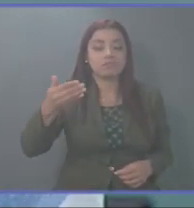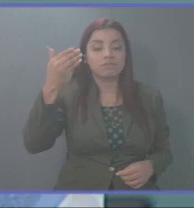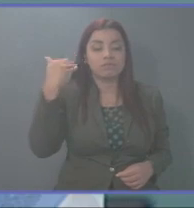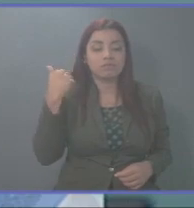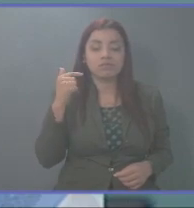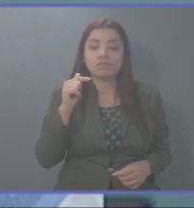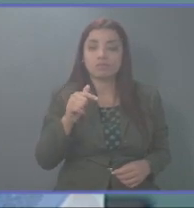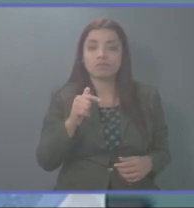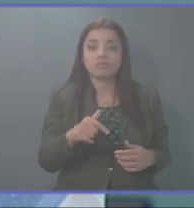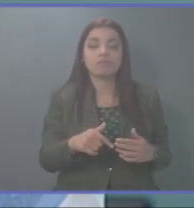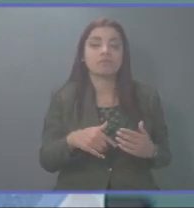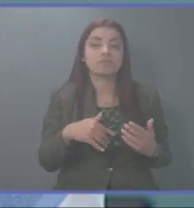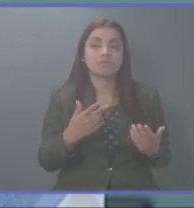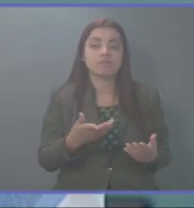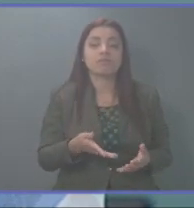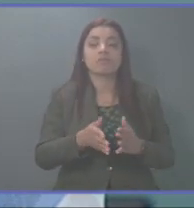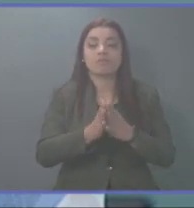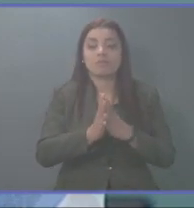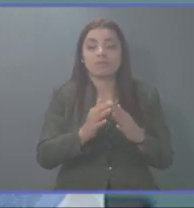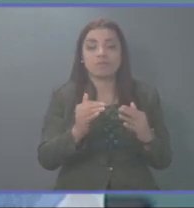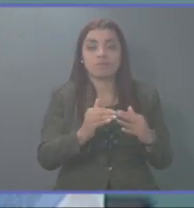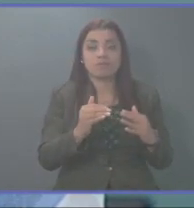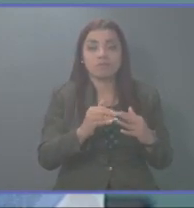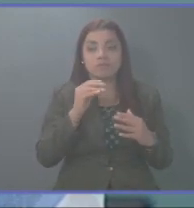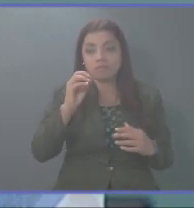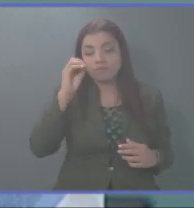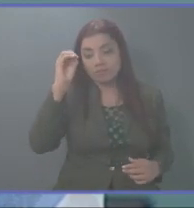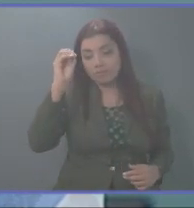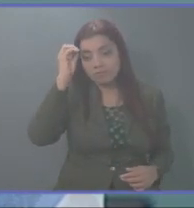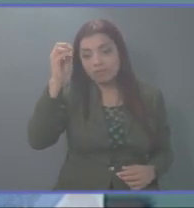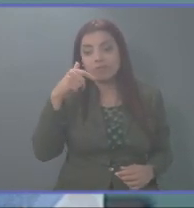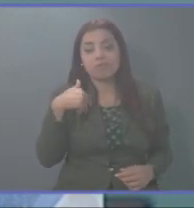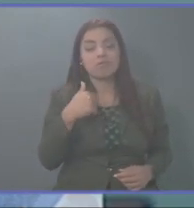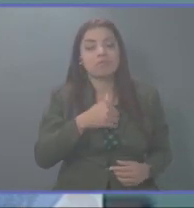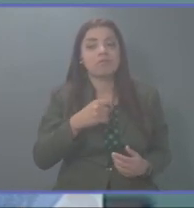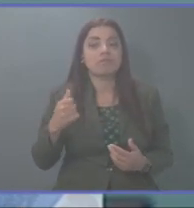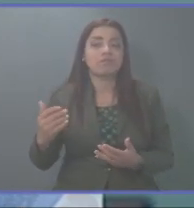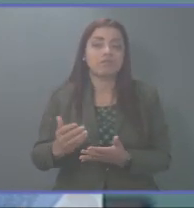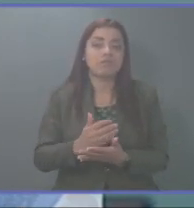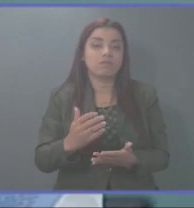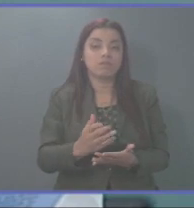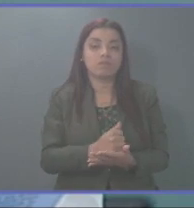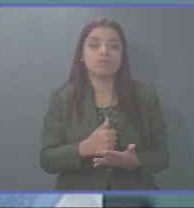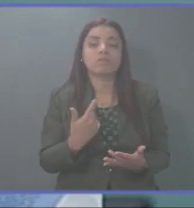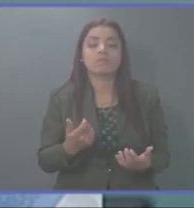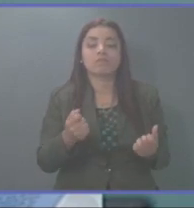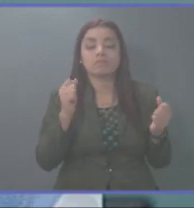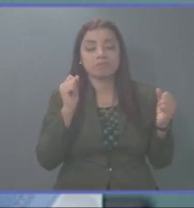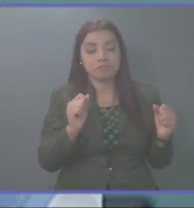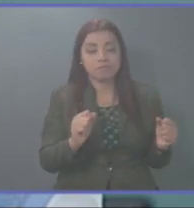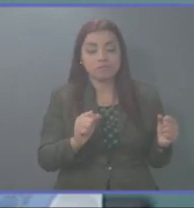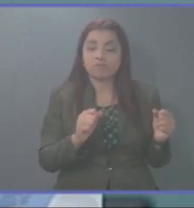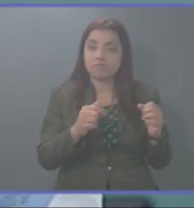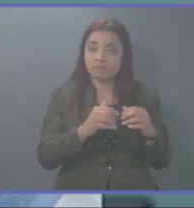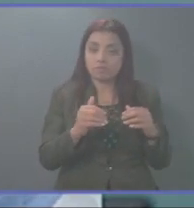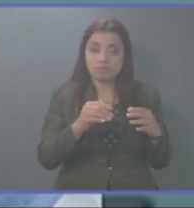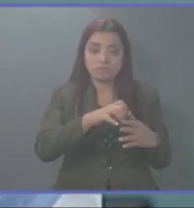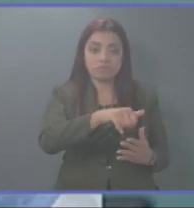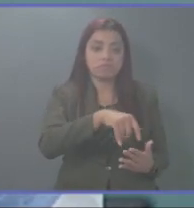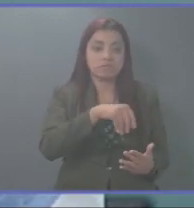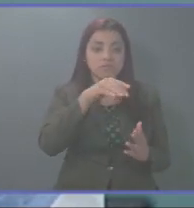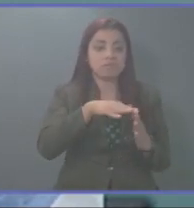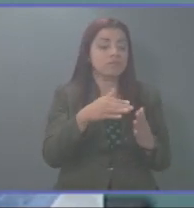que contestó, se solicitó además la opinión del ministro de Hacienda, respuestas que constan y han sido agregadas al